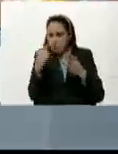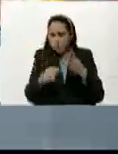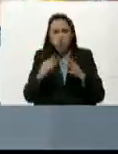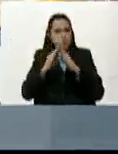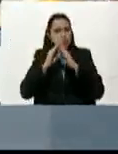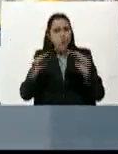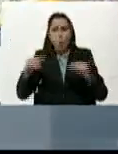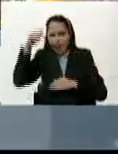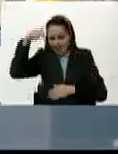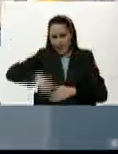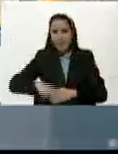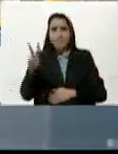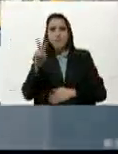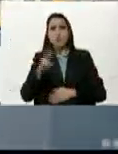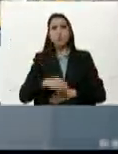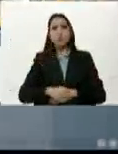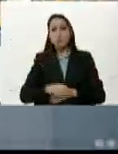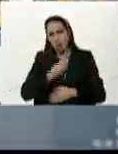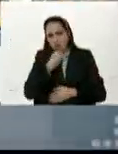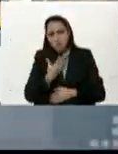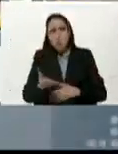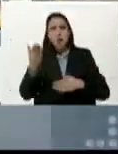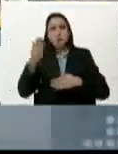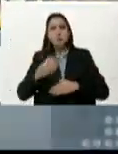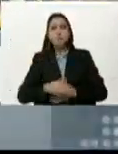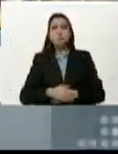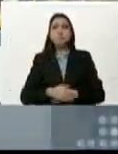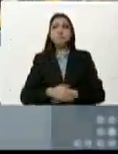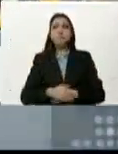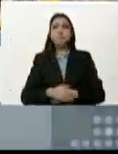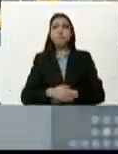a venezuela y les iba muy bien